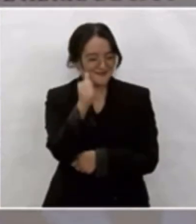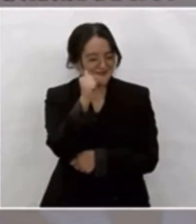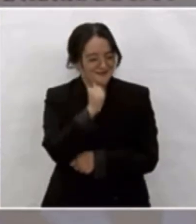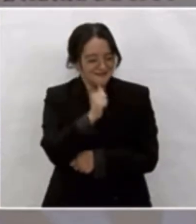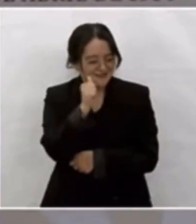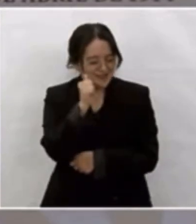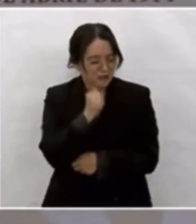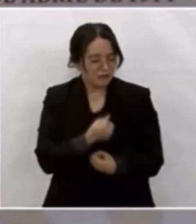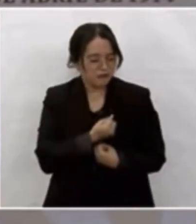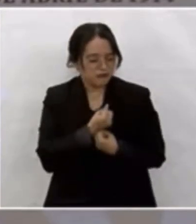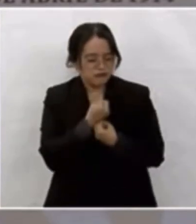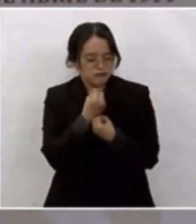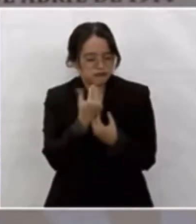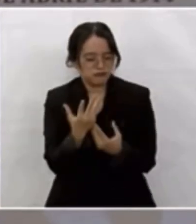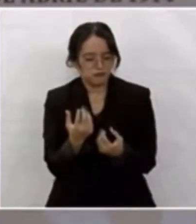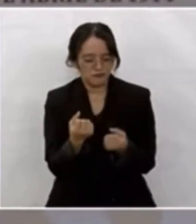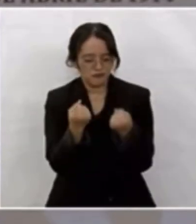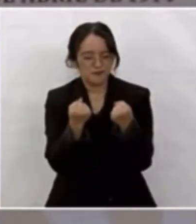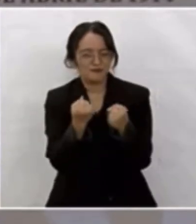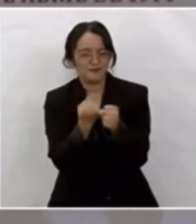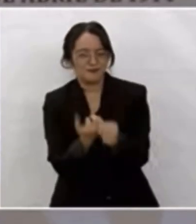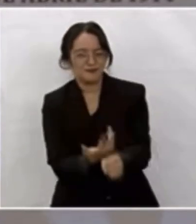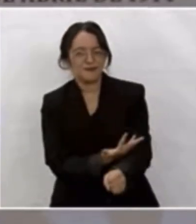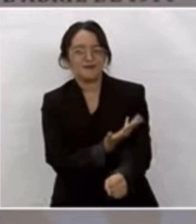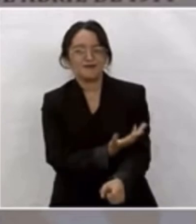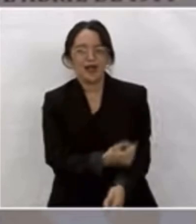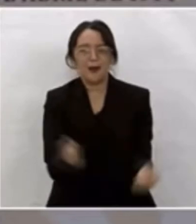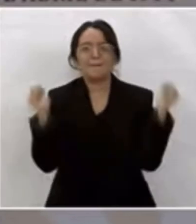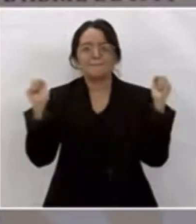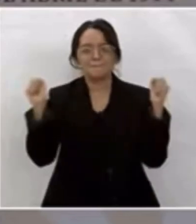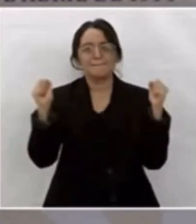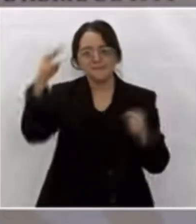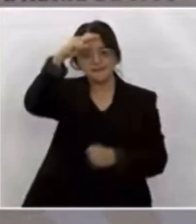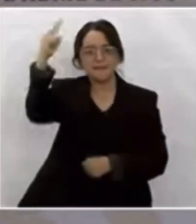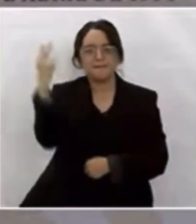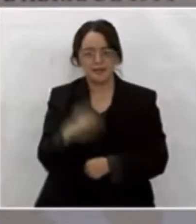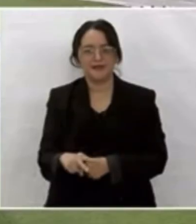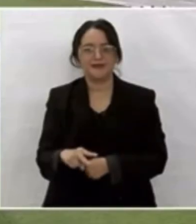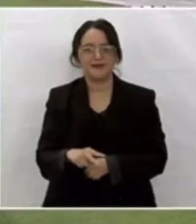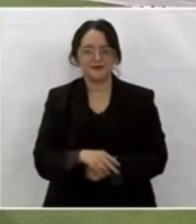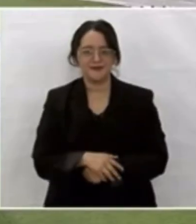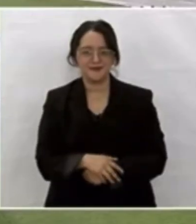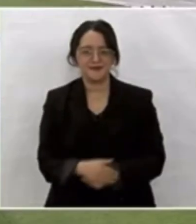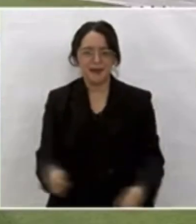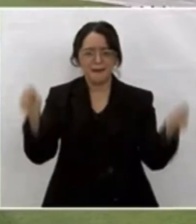con pasión: ¡que viva México!